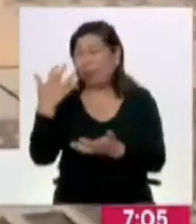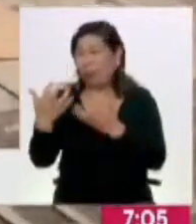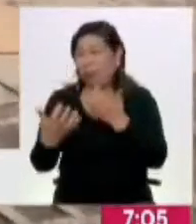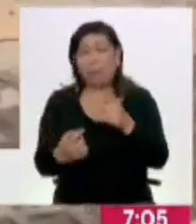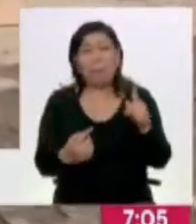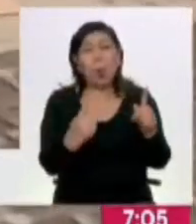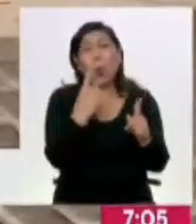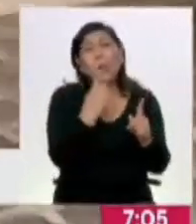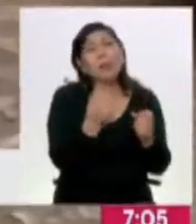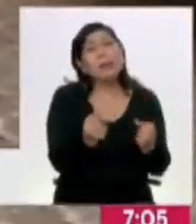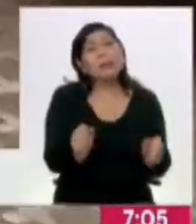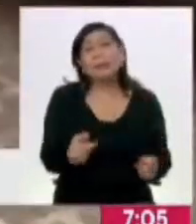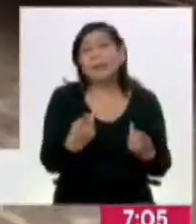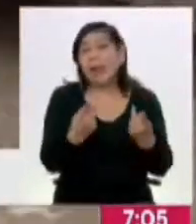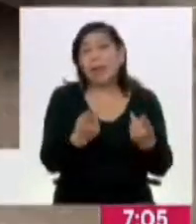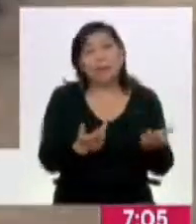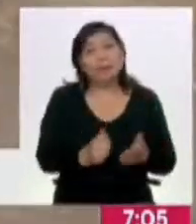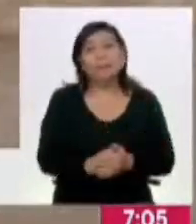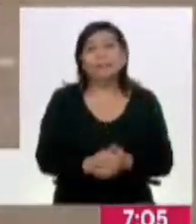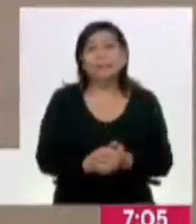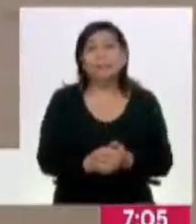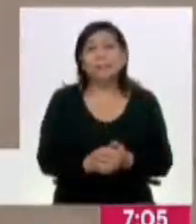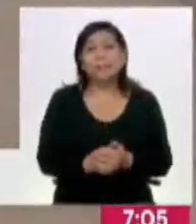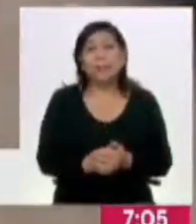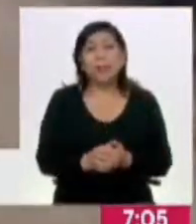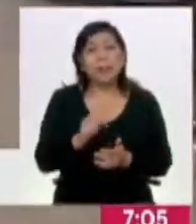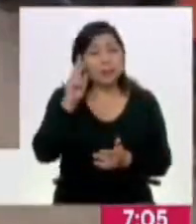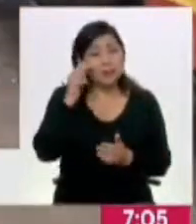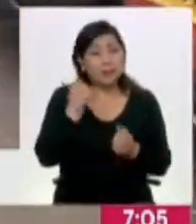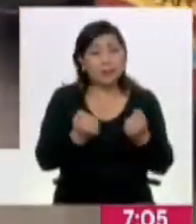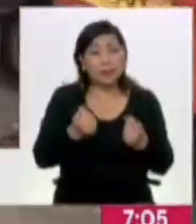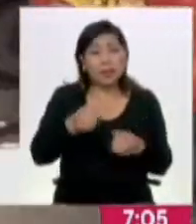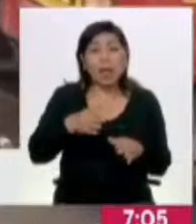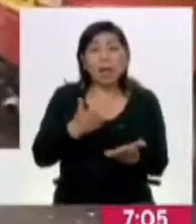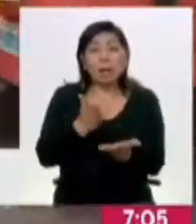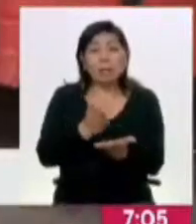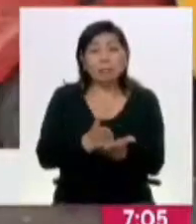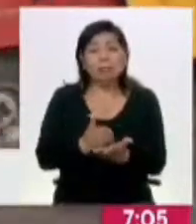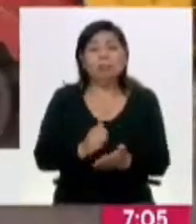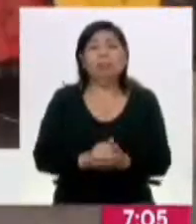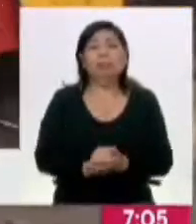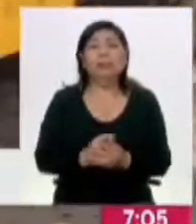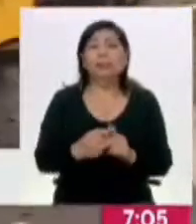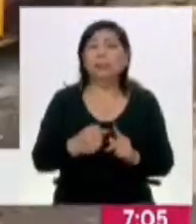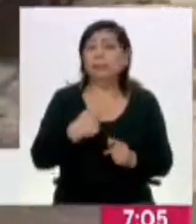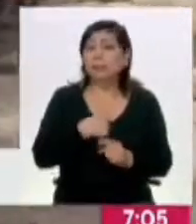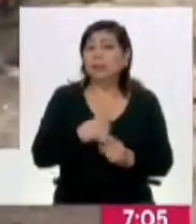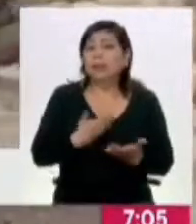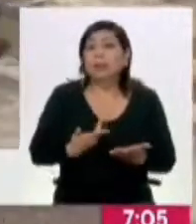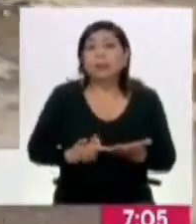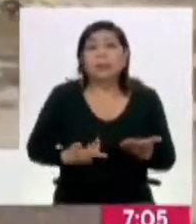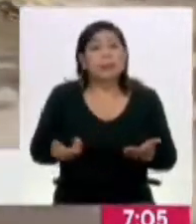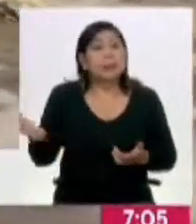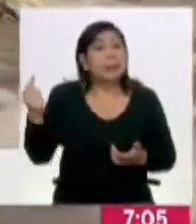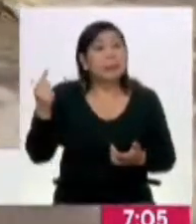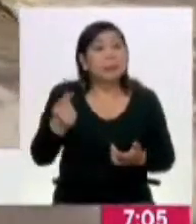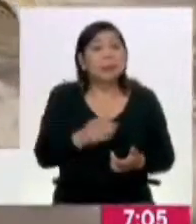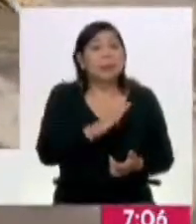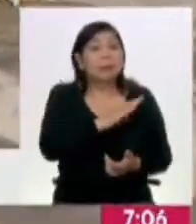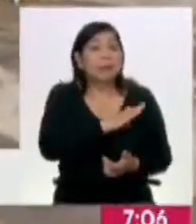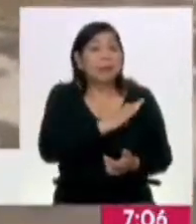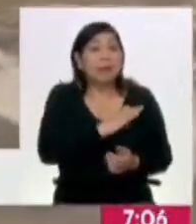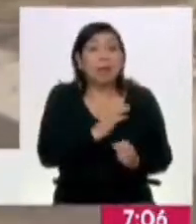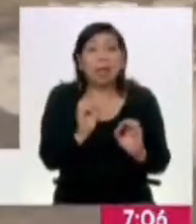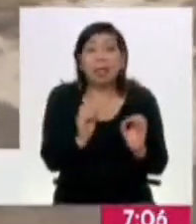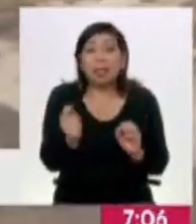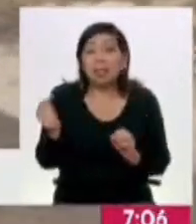el frontis. Entonces repetimos la información, está aquí patrullero de la comisaría La Pamplona. Hasta el momento lamentablemente no sabemos qué pasa, no llegan los peritos de